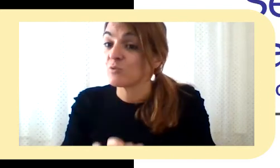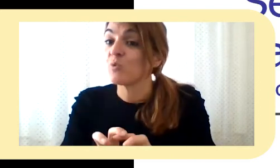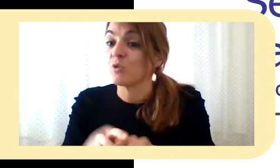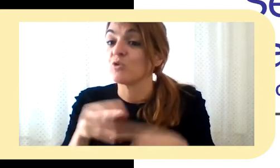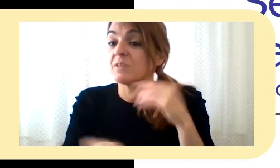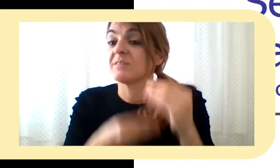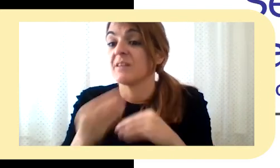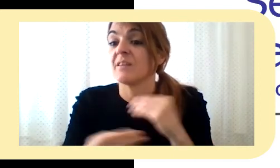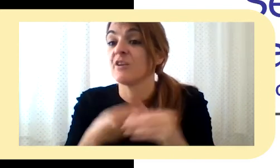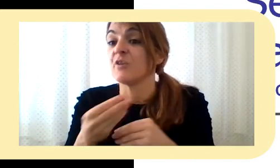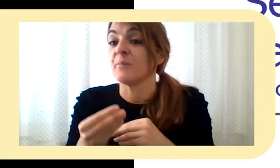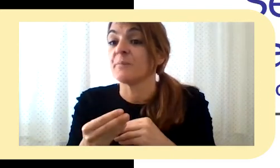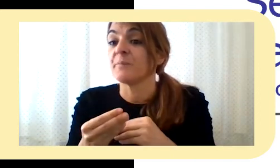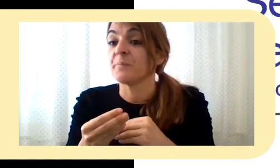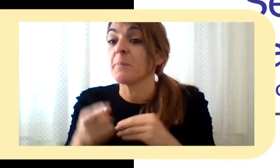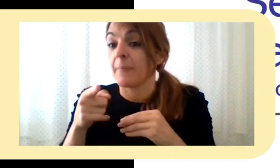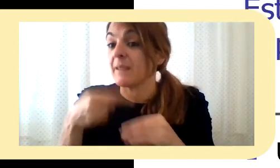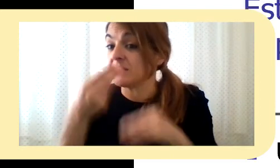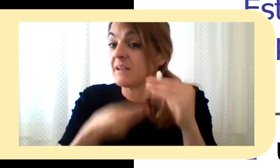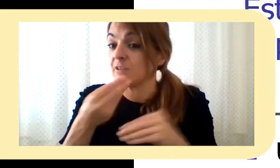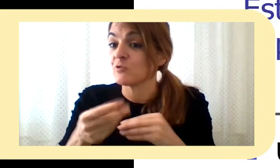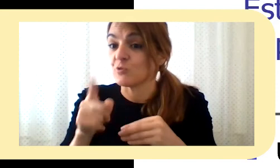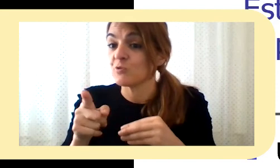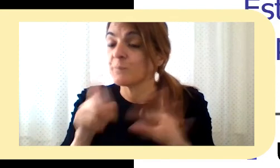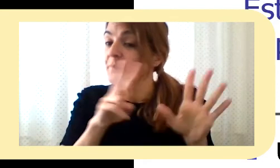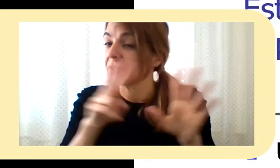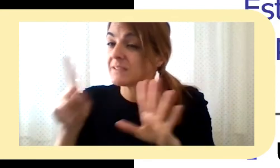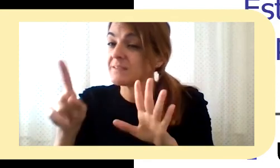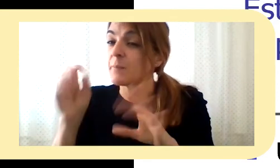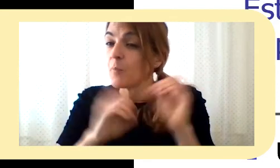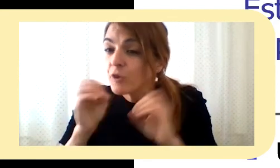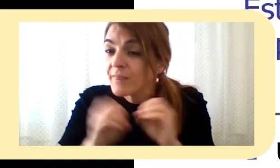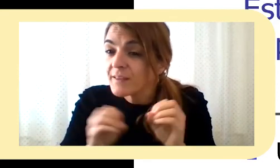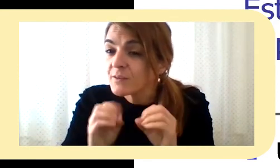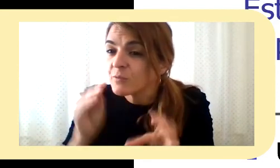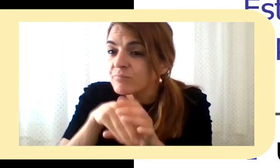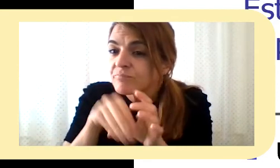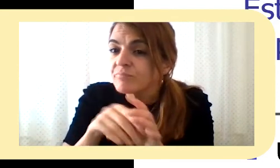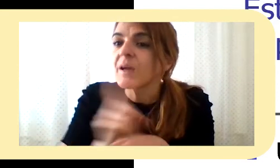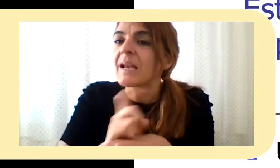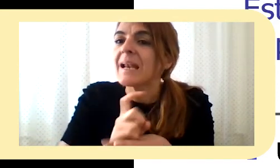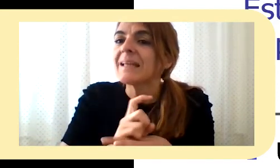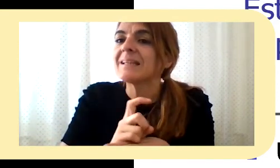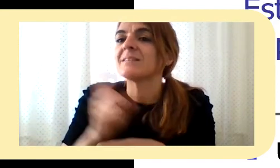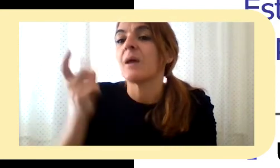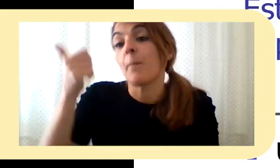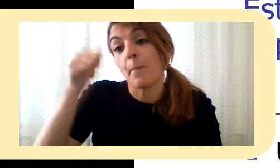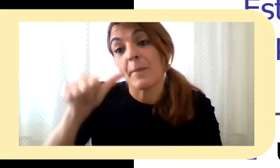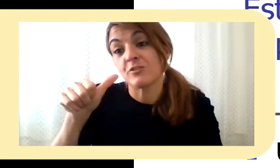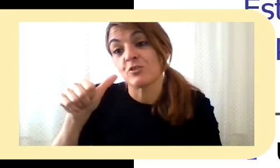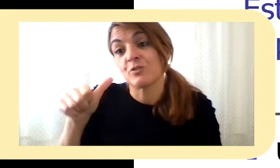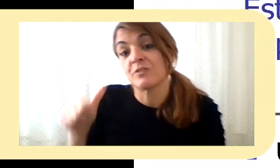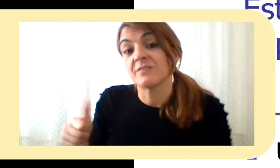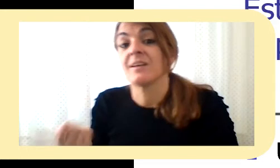en los estudios realizados, sí, el 76% contiene ratas macho. ¿Y por qué? Bueno, dicen que las